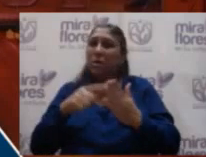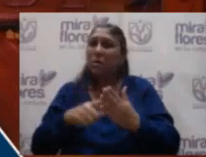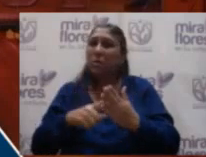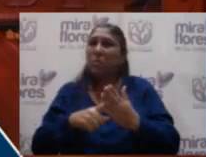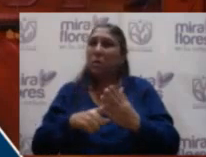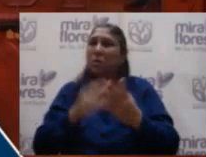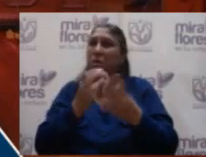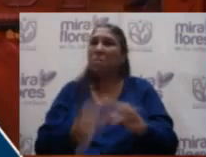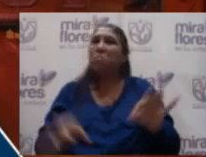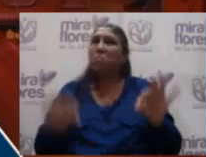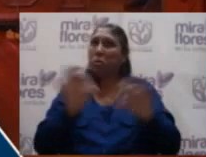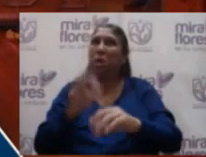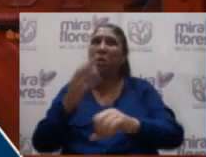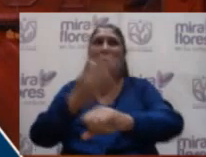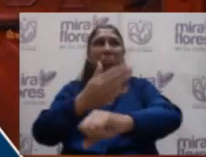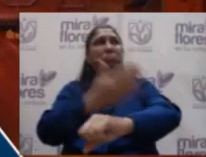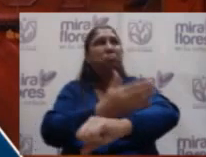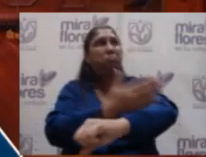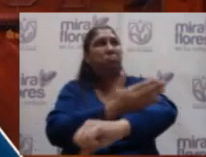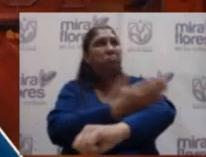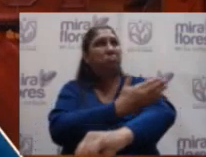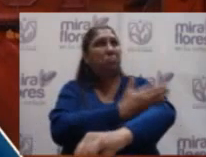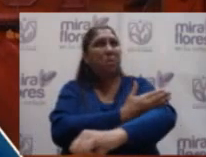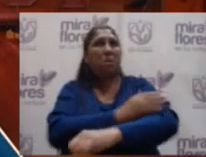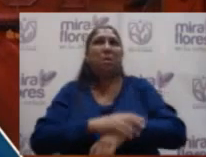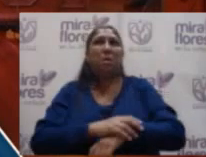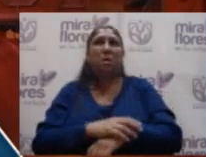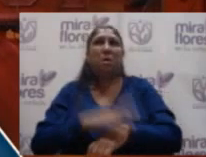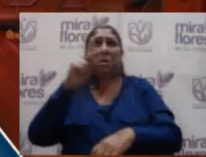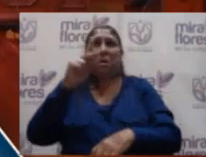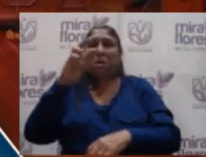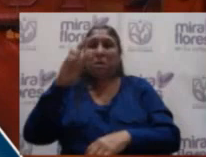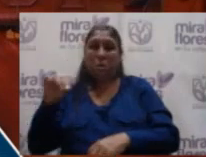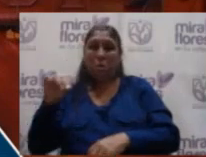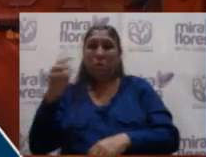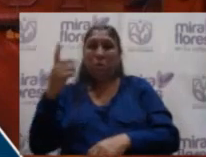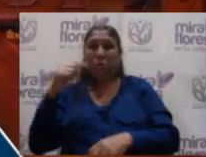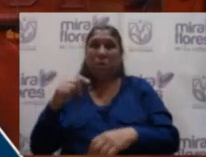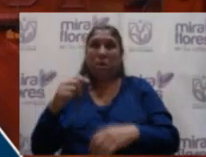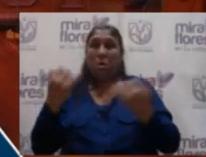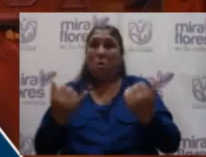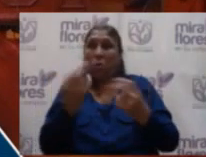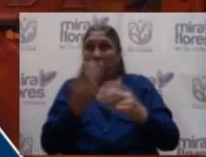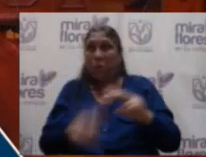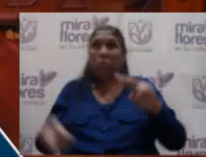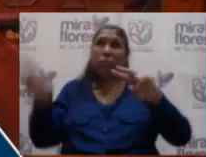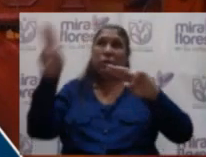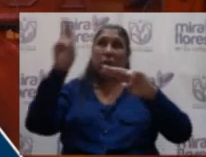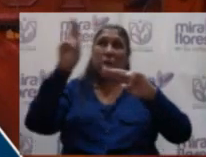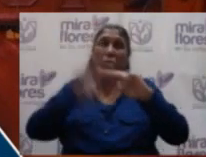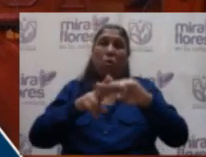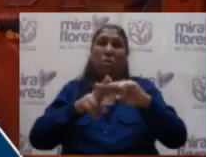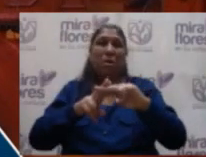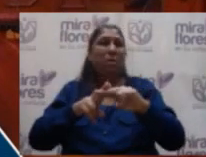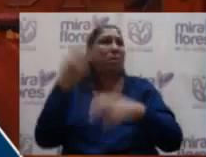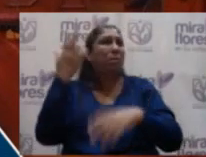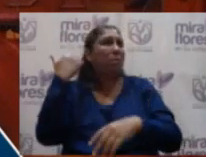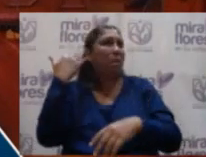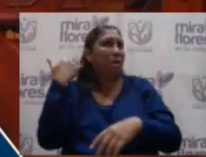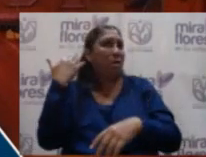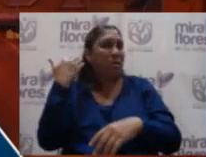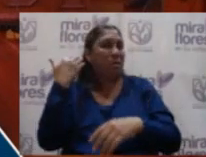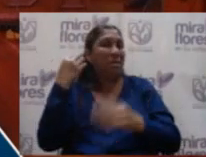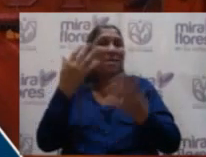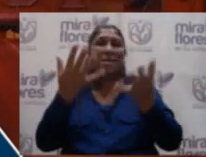número importante de kilómetros para las ciclovías. Hoy tenemos el doble de las ciclovías que teníamos antes